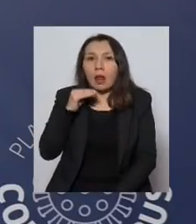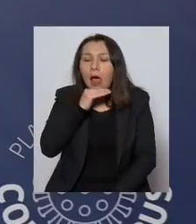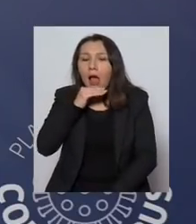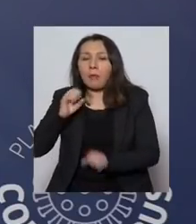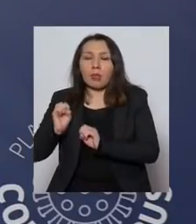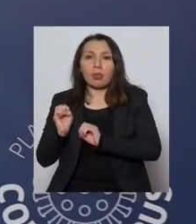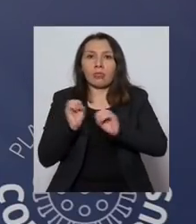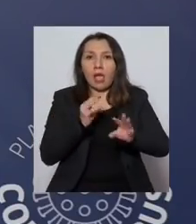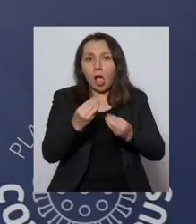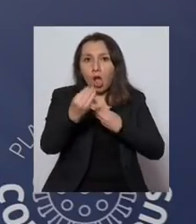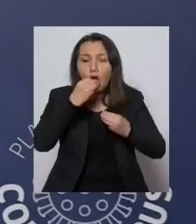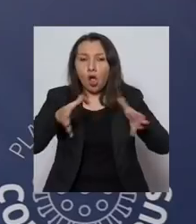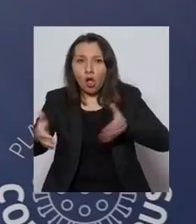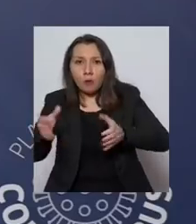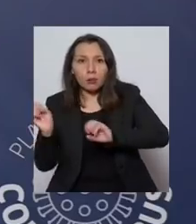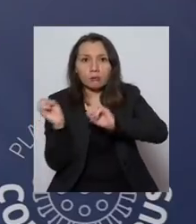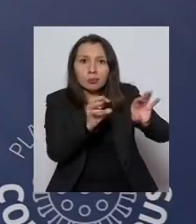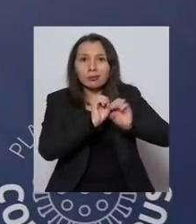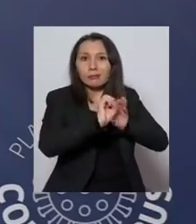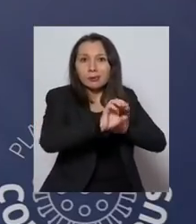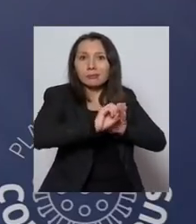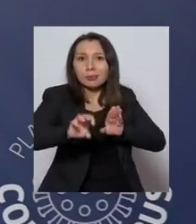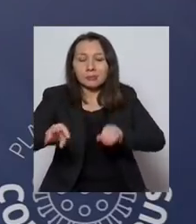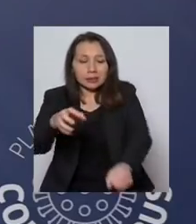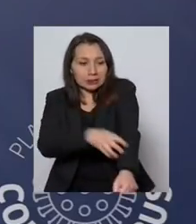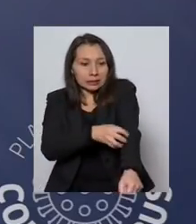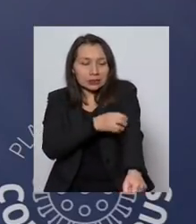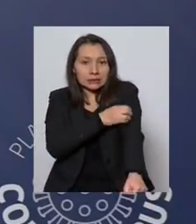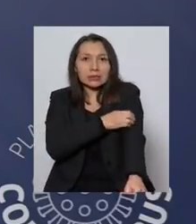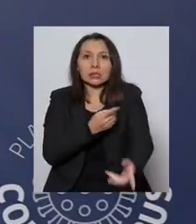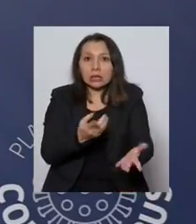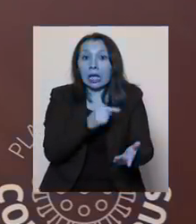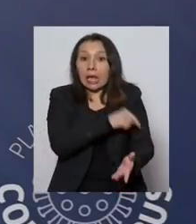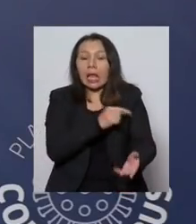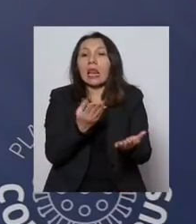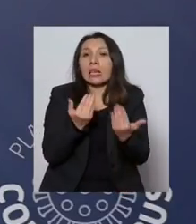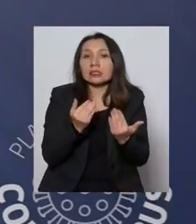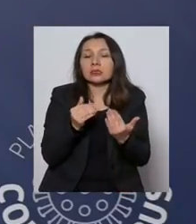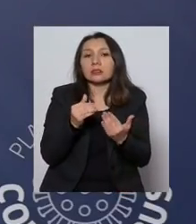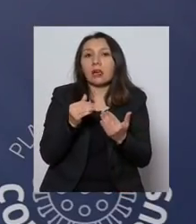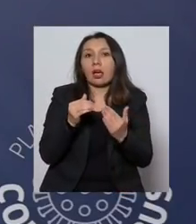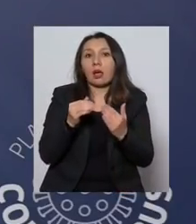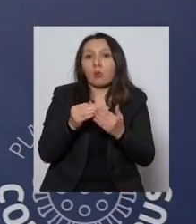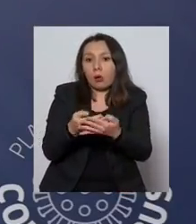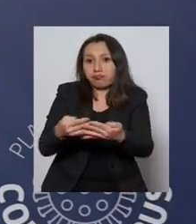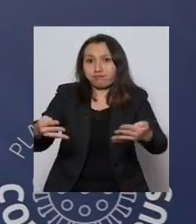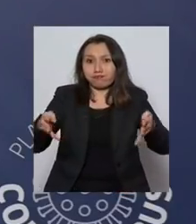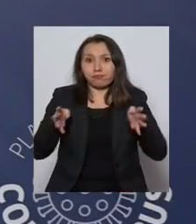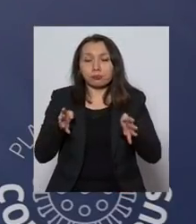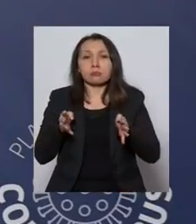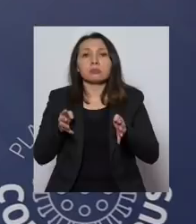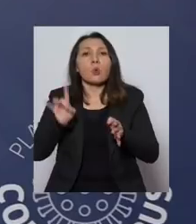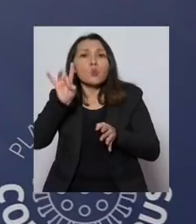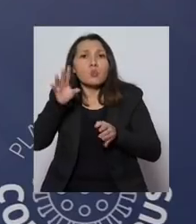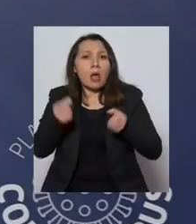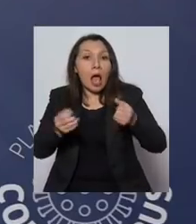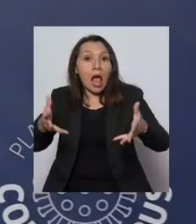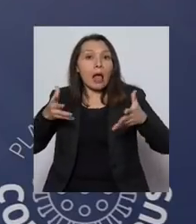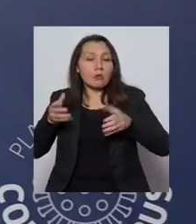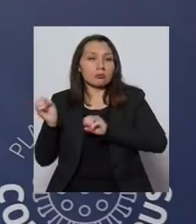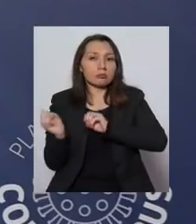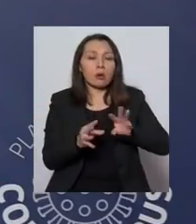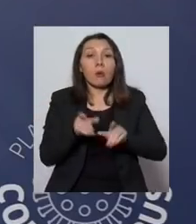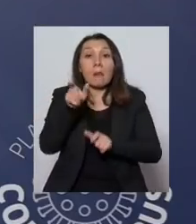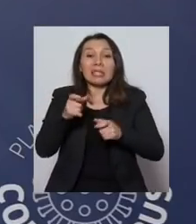llegar con la mercadería a las distintas regiones, a los lugares que se encuentran acordonados, y por lo tanto, cuando